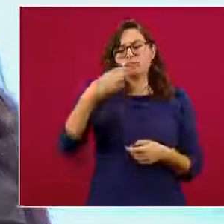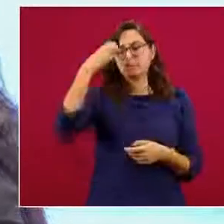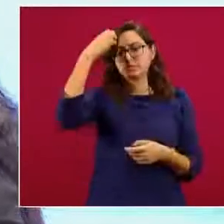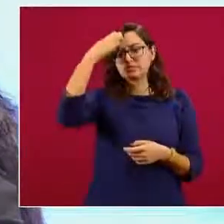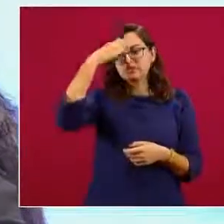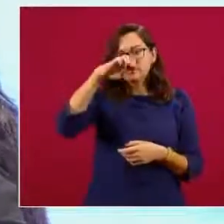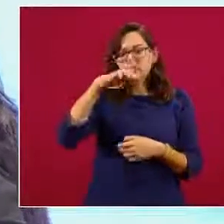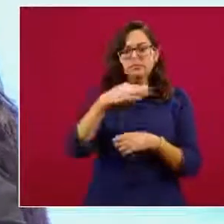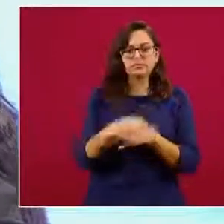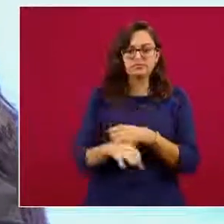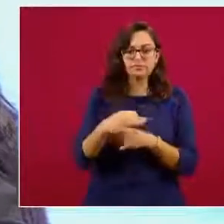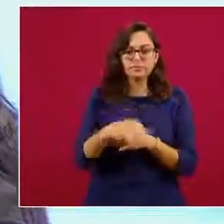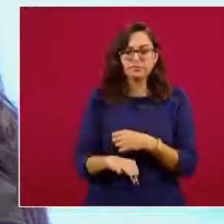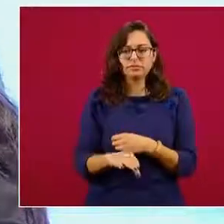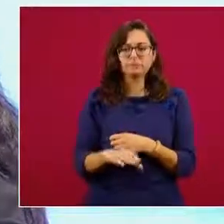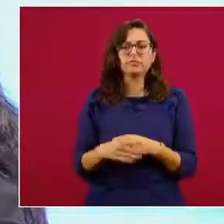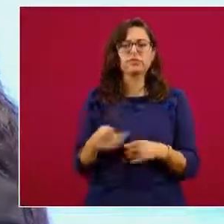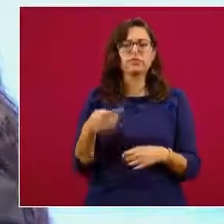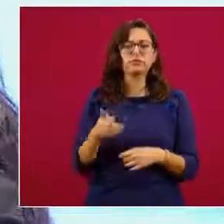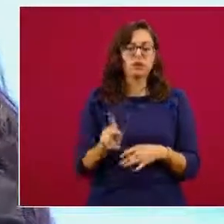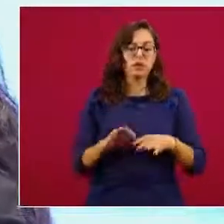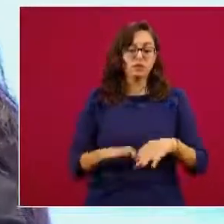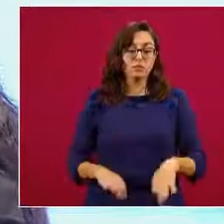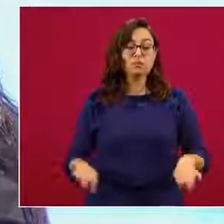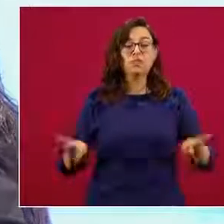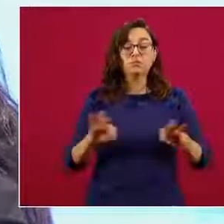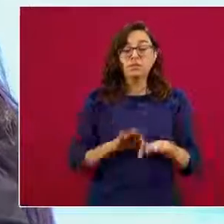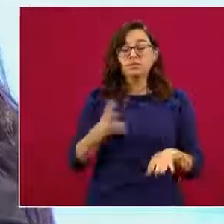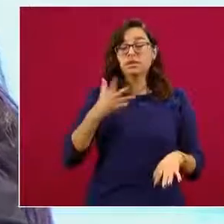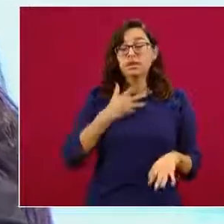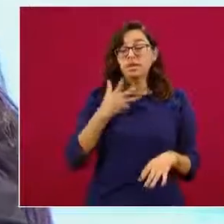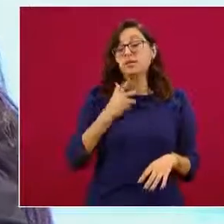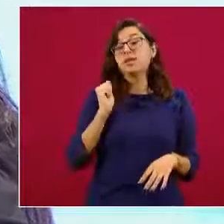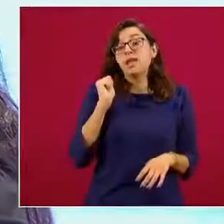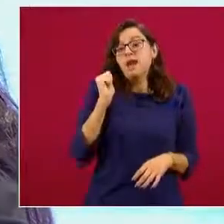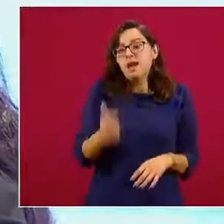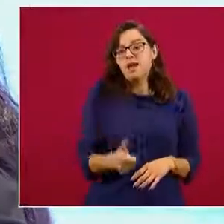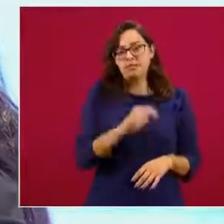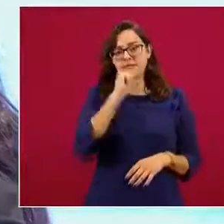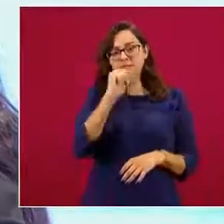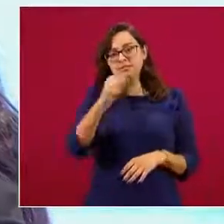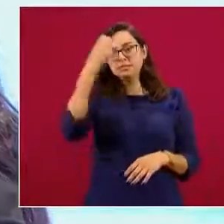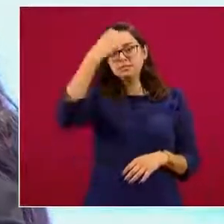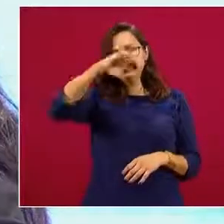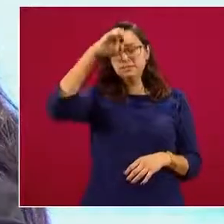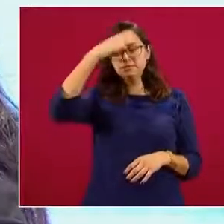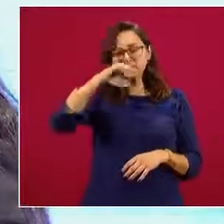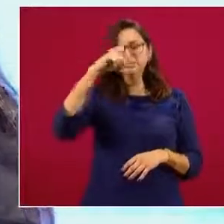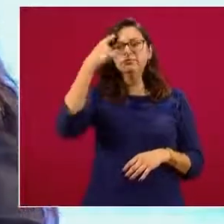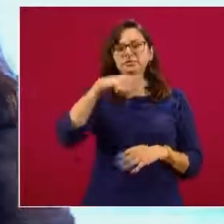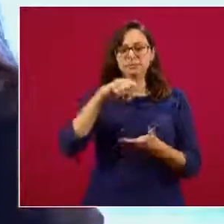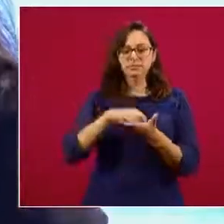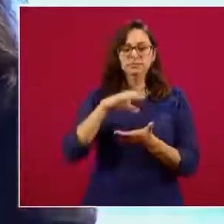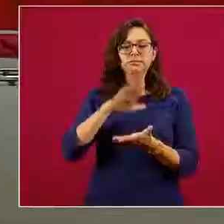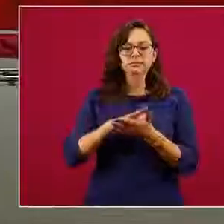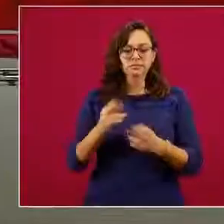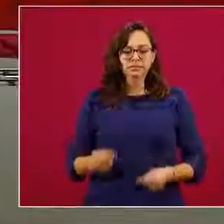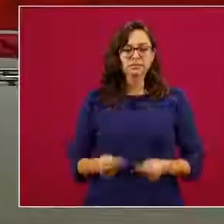digamos, esporádica, pero lo importante es que exista algún tipo de experiencia para poder sacar adelante las citas de